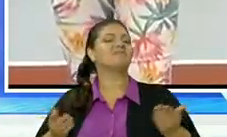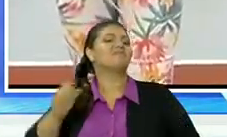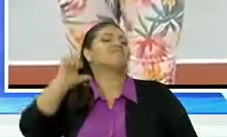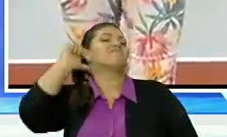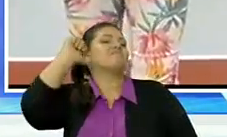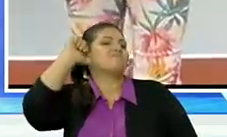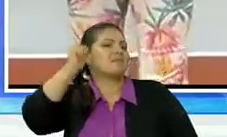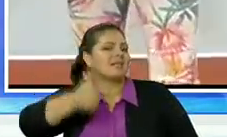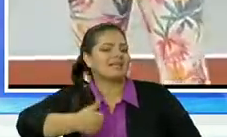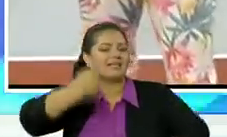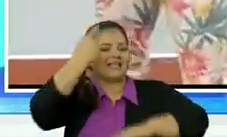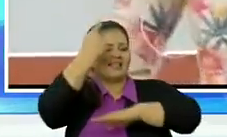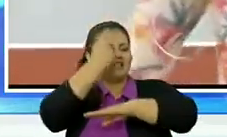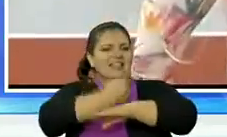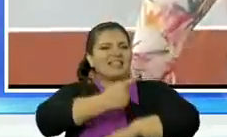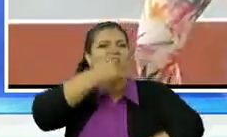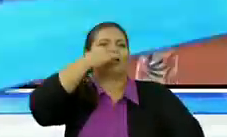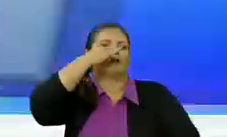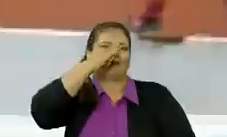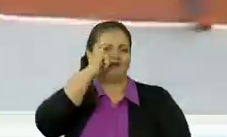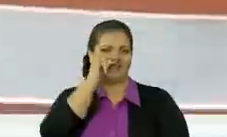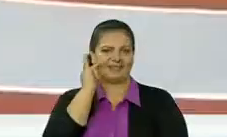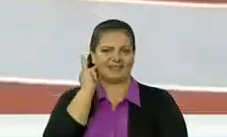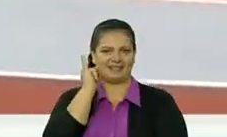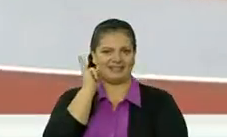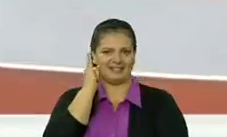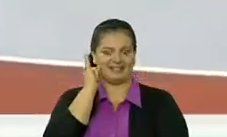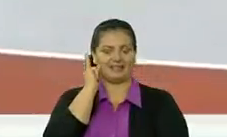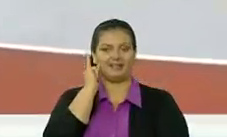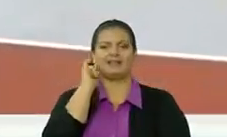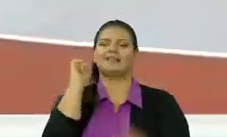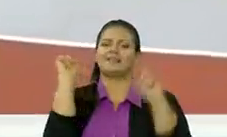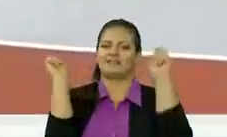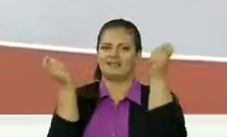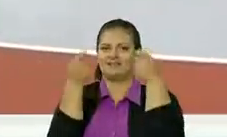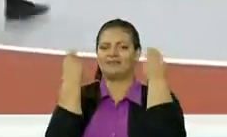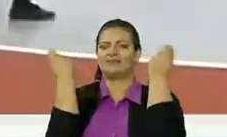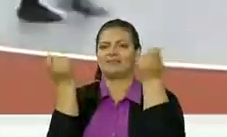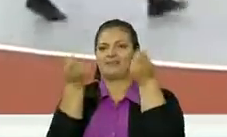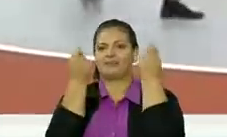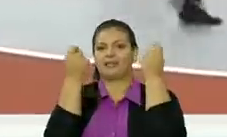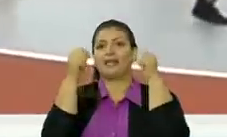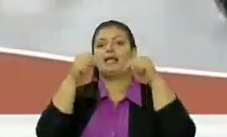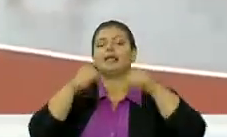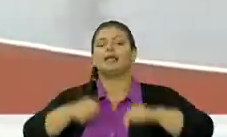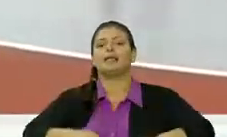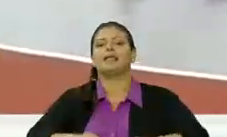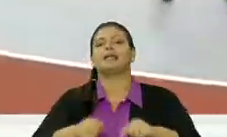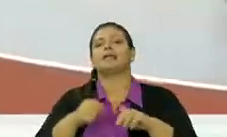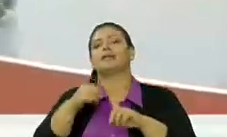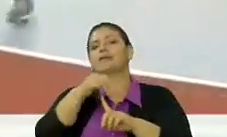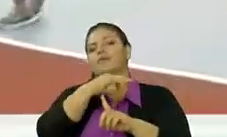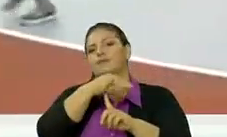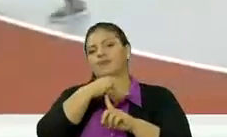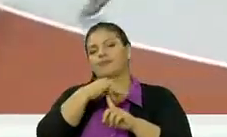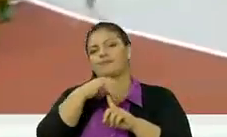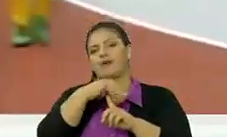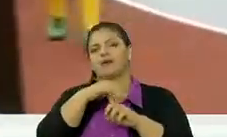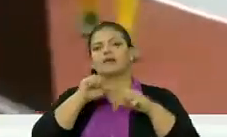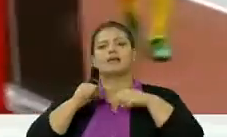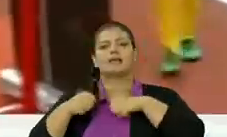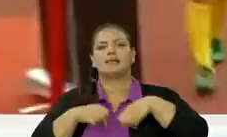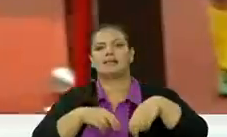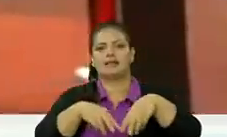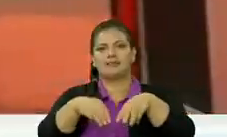Día del Niño, me encuentro en el Parque Samanes, en un sector renovado, cambiado, con nueva